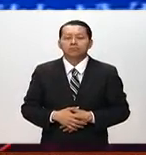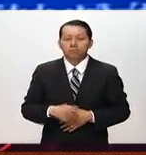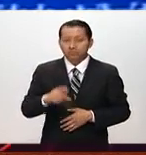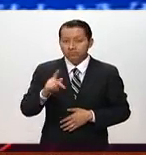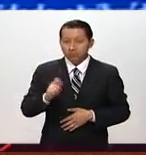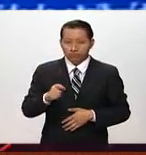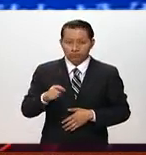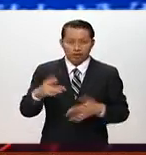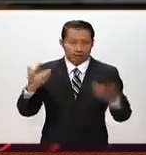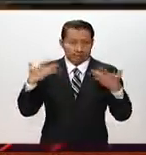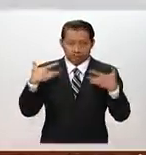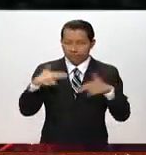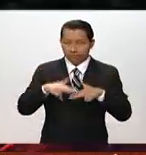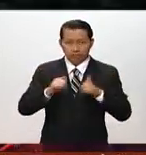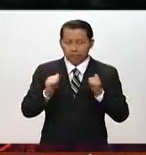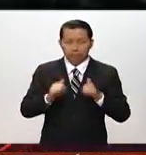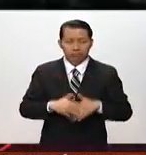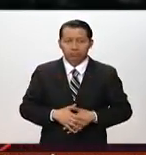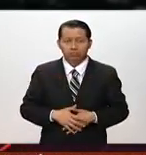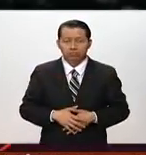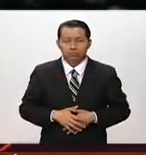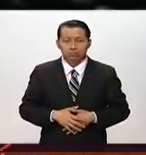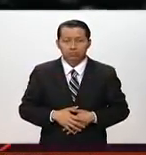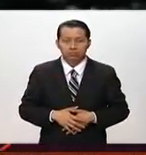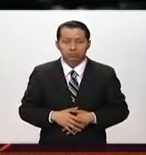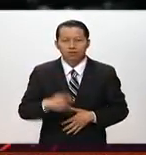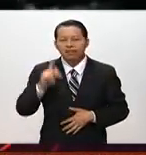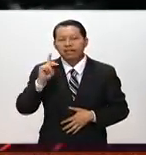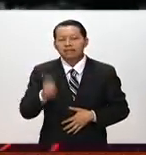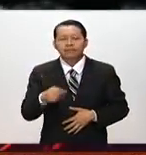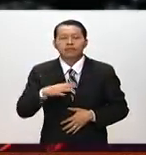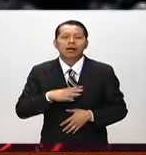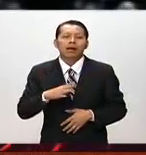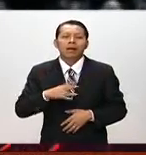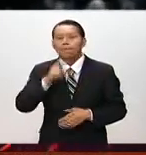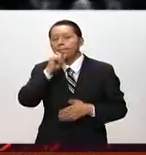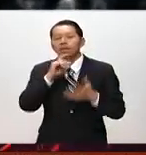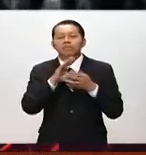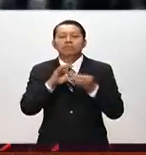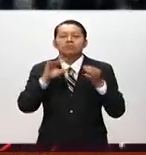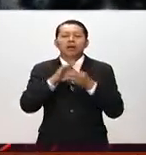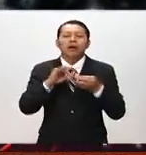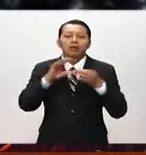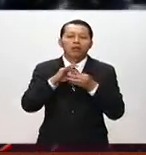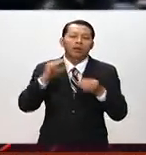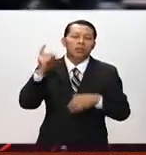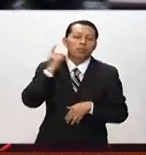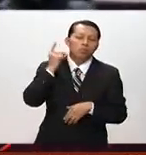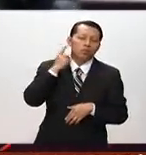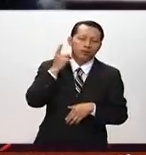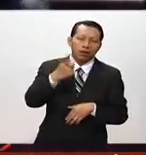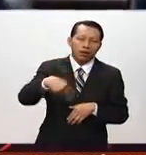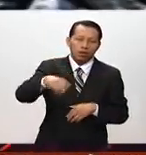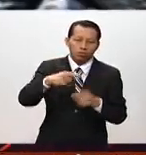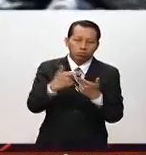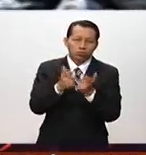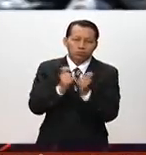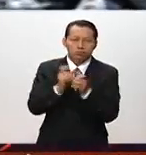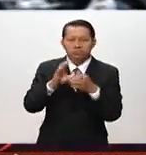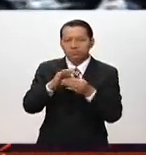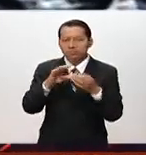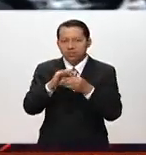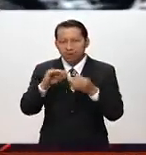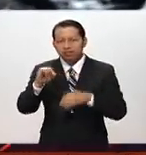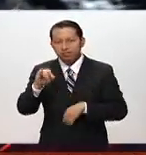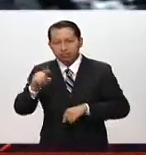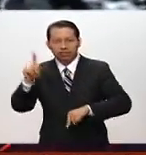Ninguna abstención. Estos fueron algunos de los argumentos que los legisladores ofrecieron para apoyar la destitución de